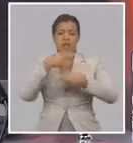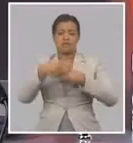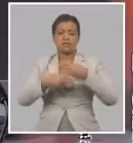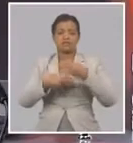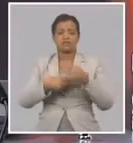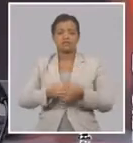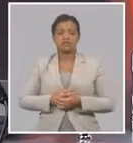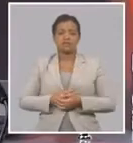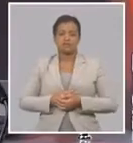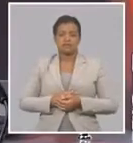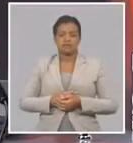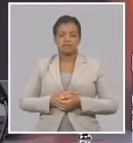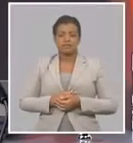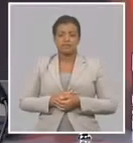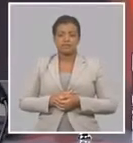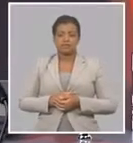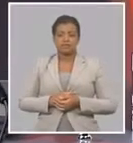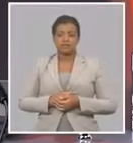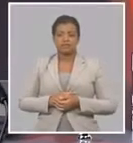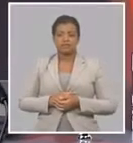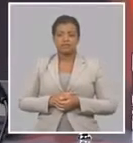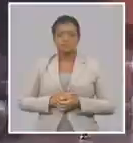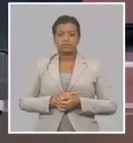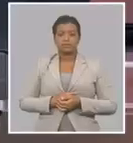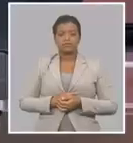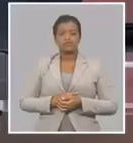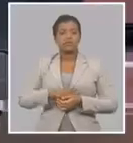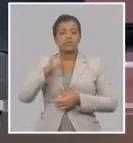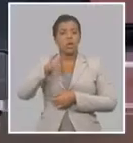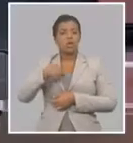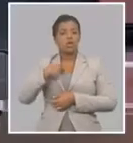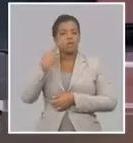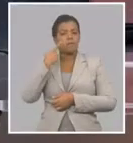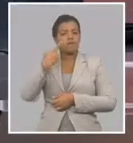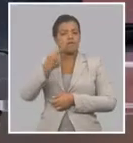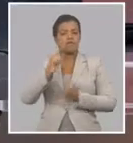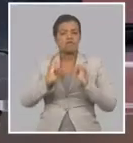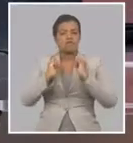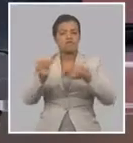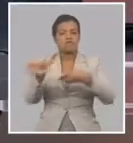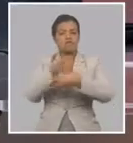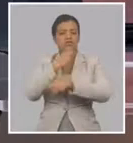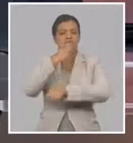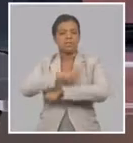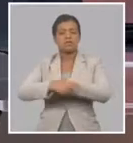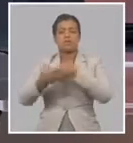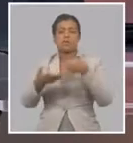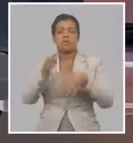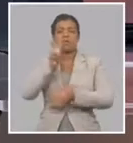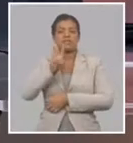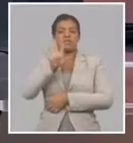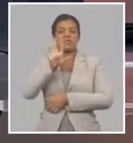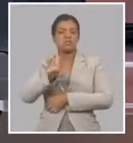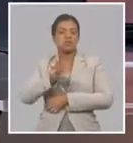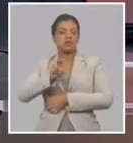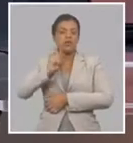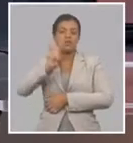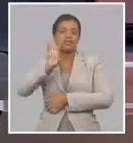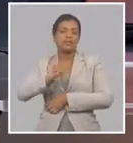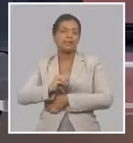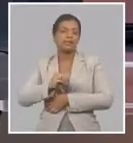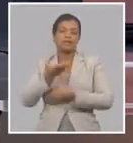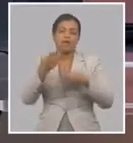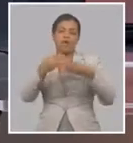entradas a los diferentes territorios hoy estaba viendo informaciones que hablaban de varios países donde se cobra 25 30 euros o